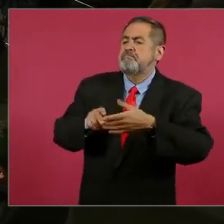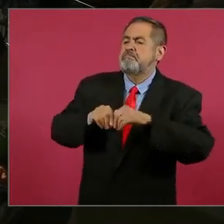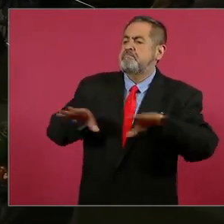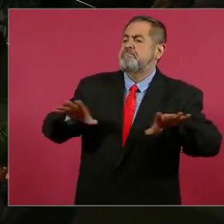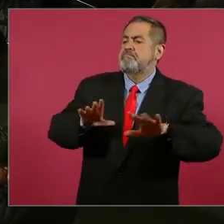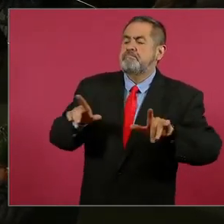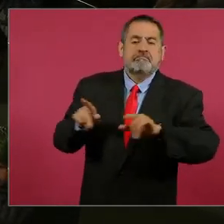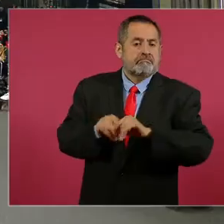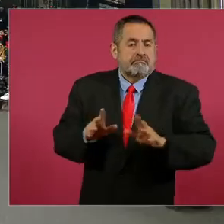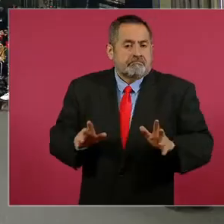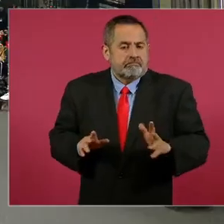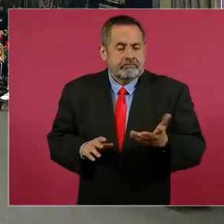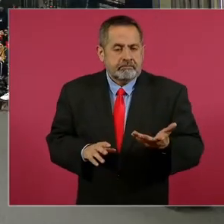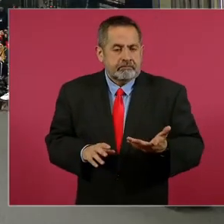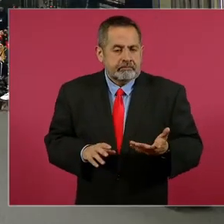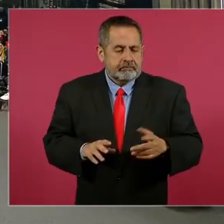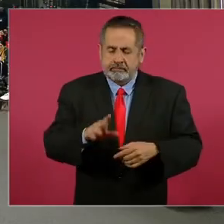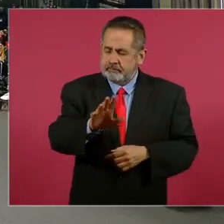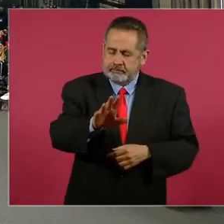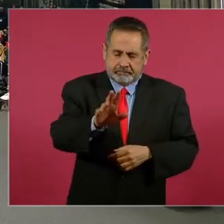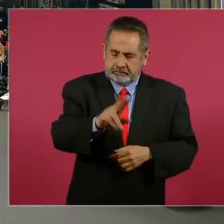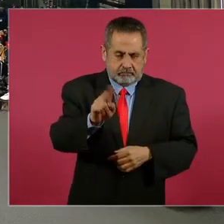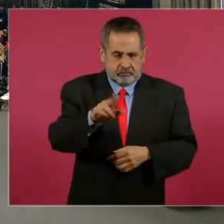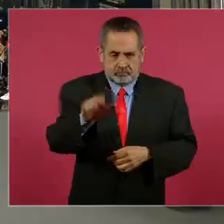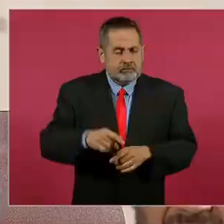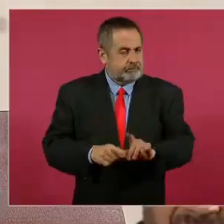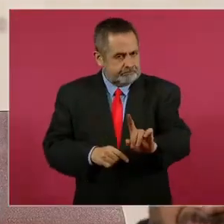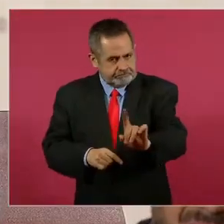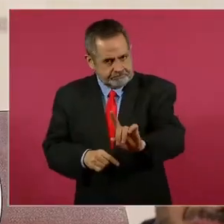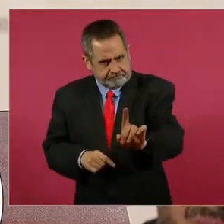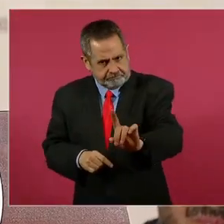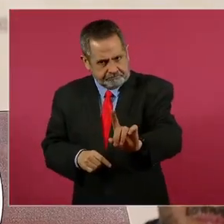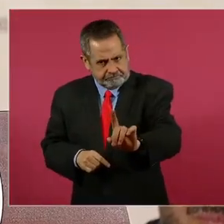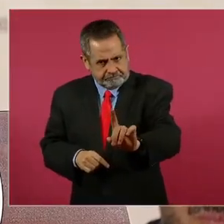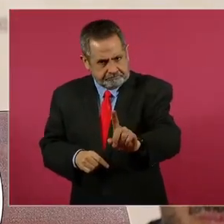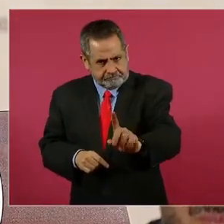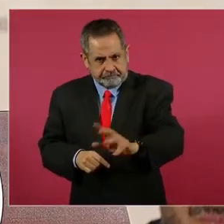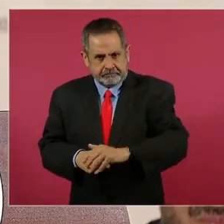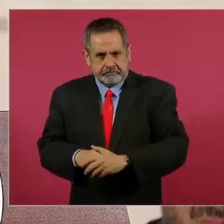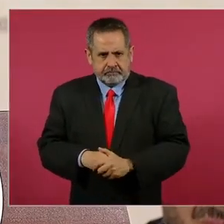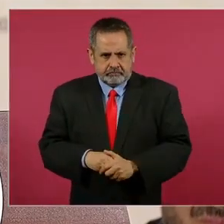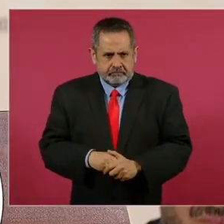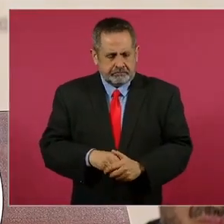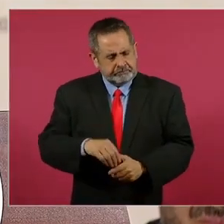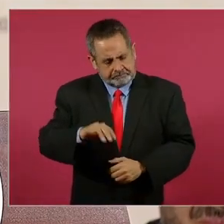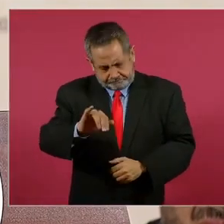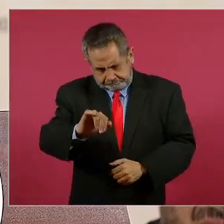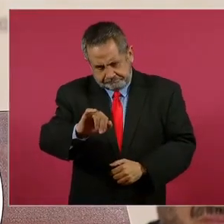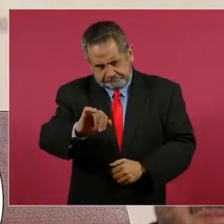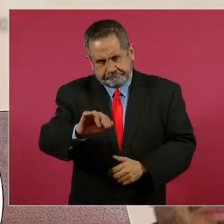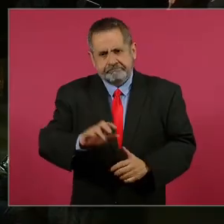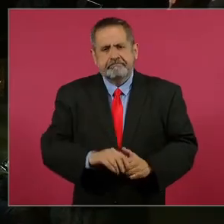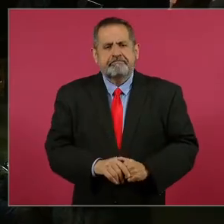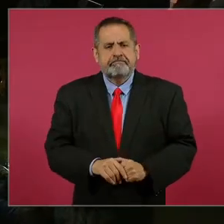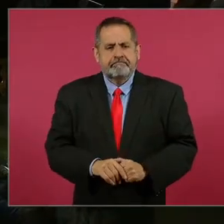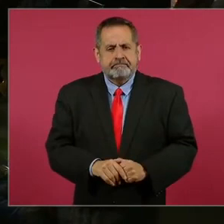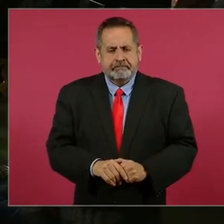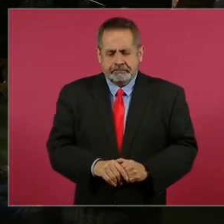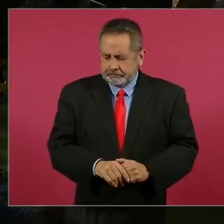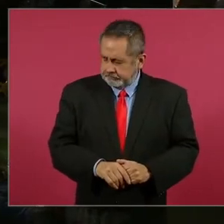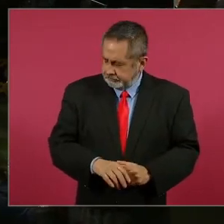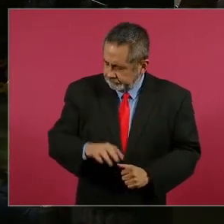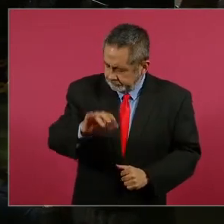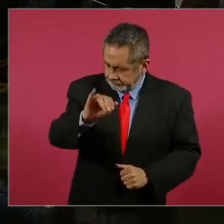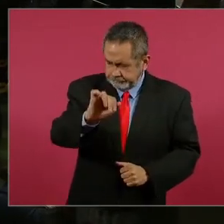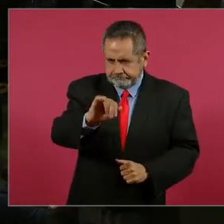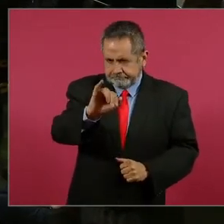Sí, nunca hablaban de eso. Nunca. No. Sí. Y eso yo también lo tengo perfectamente